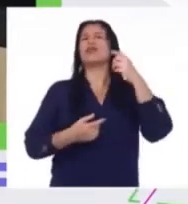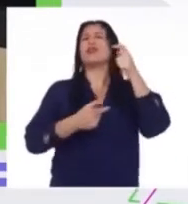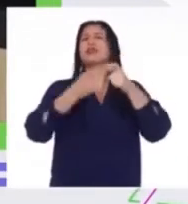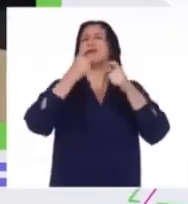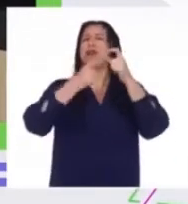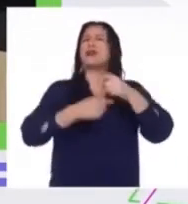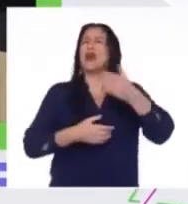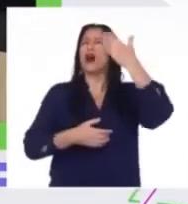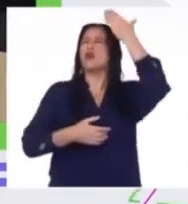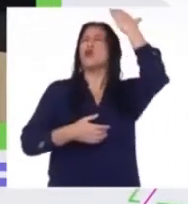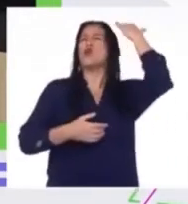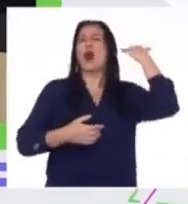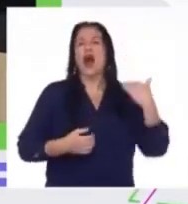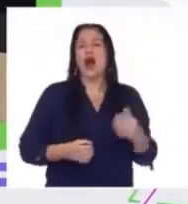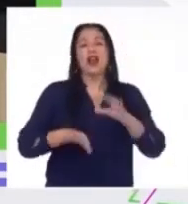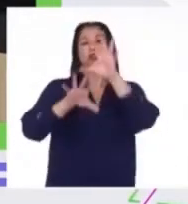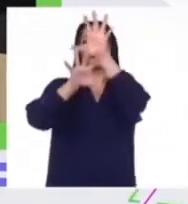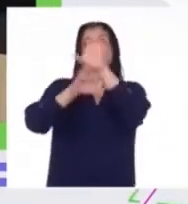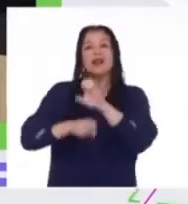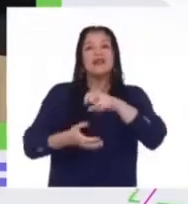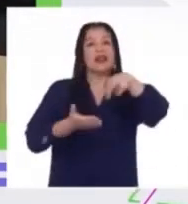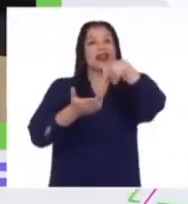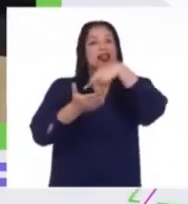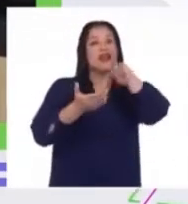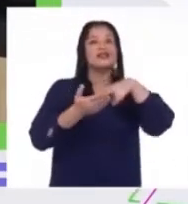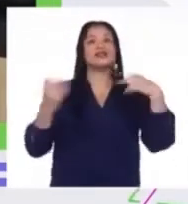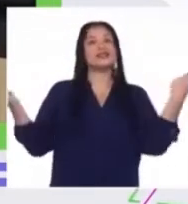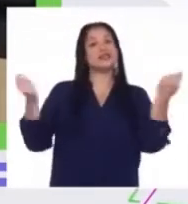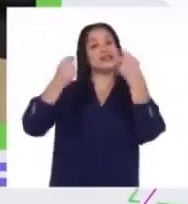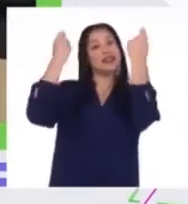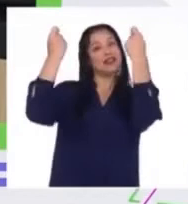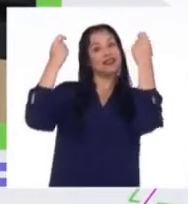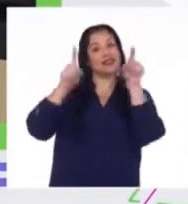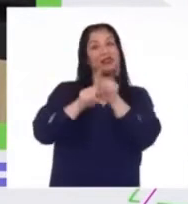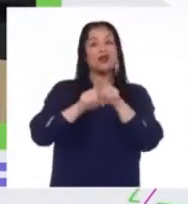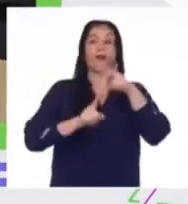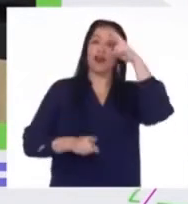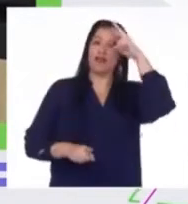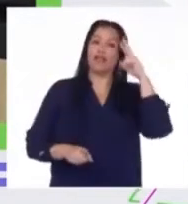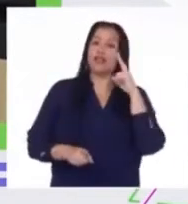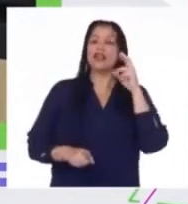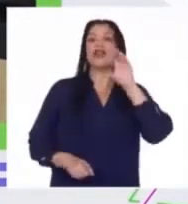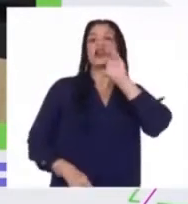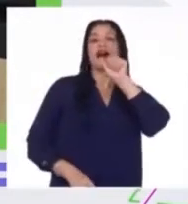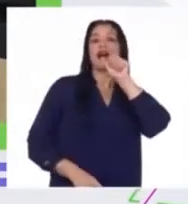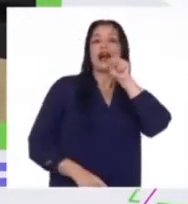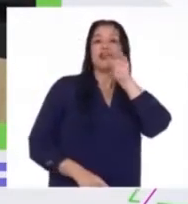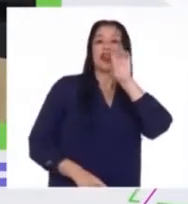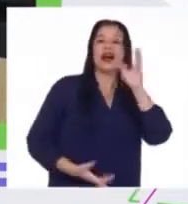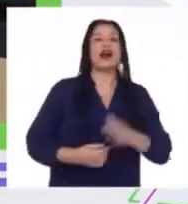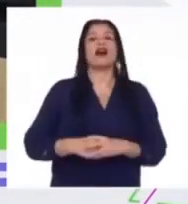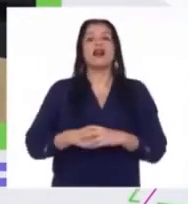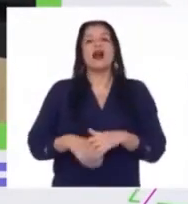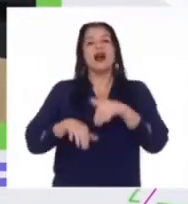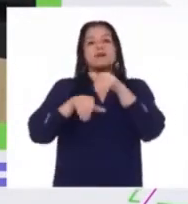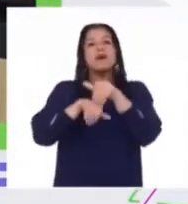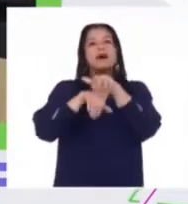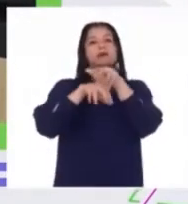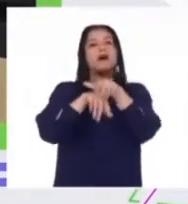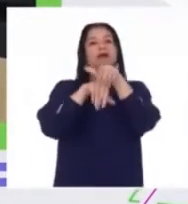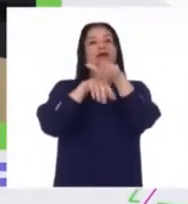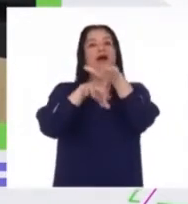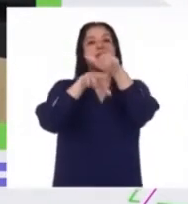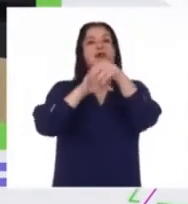las tradiciones, las danzas, las festividades como la fiesta de la Virgen de la Candelaria, la peregrinación al Señor